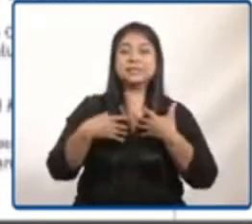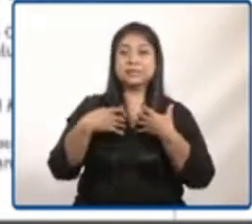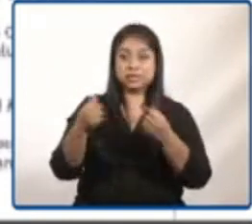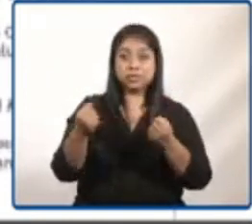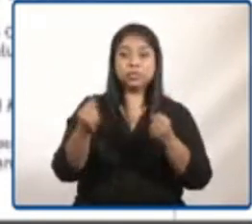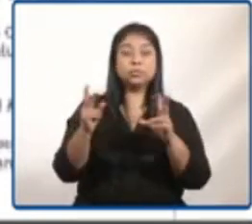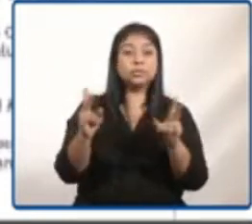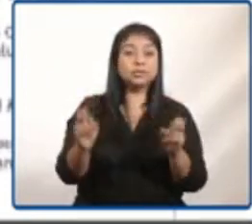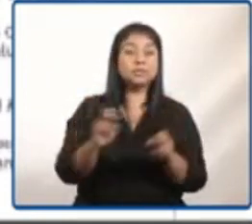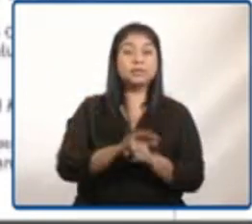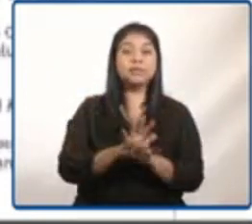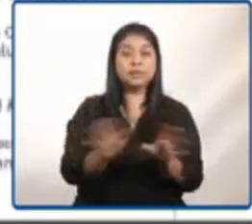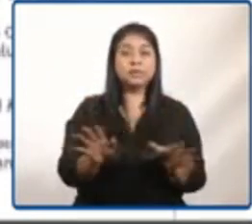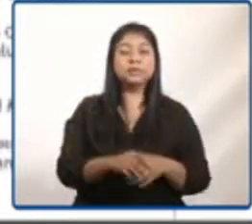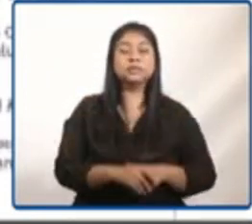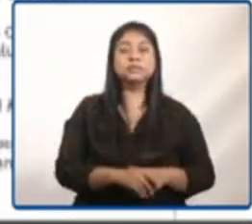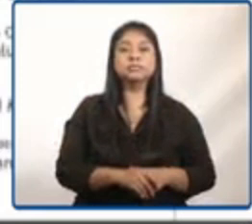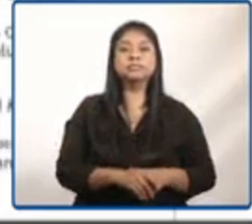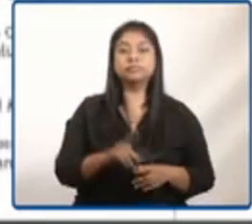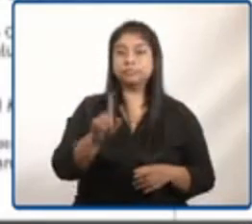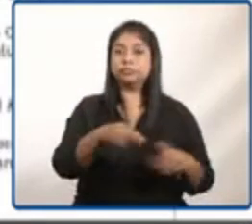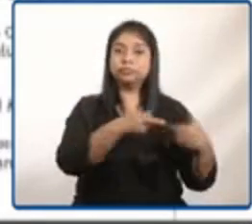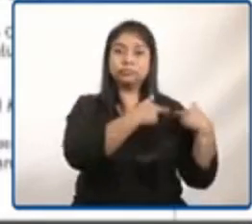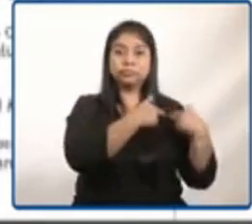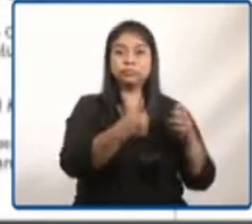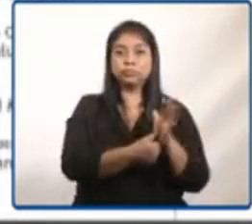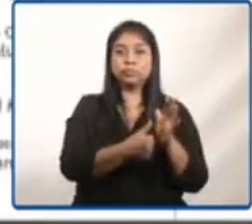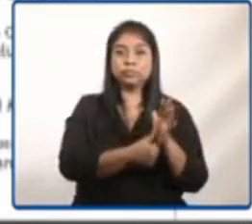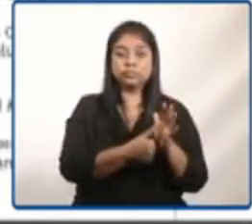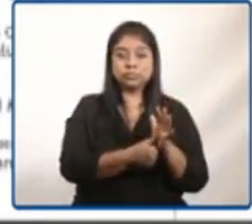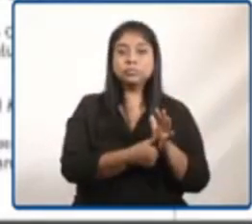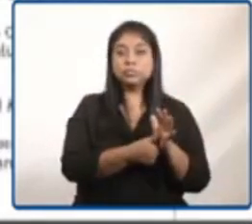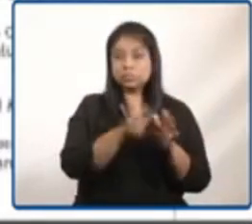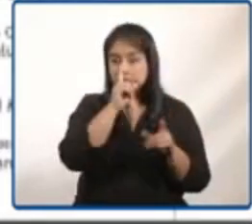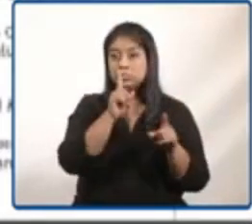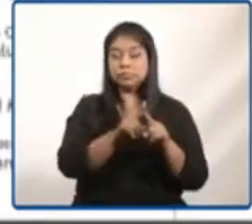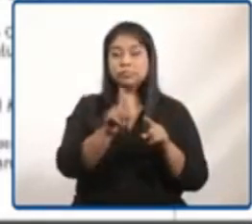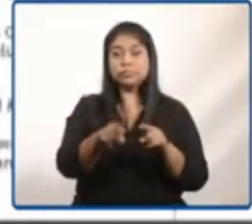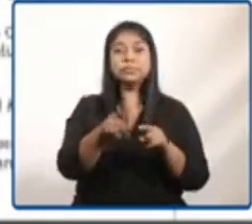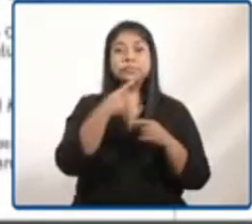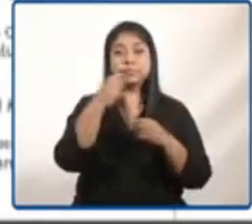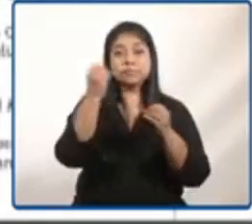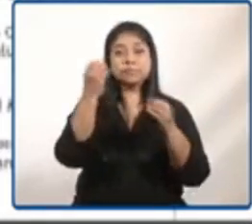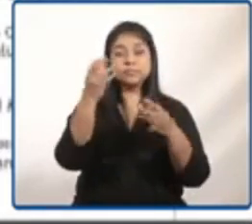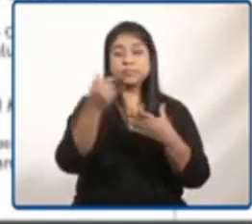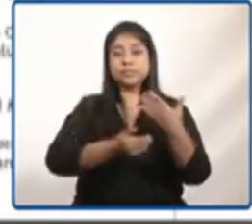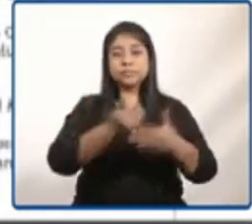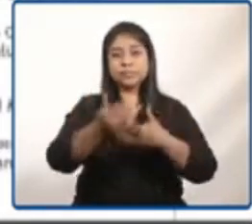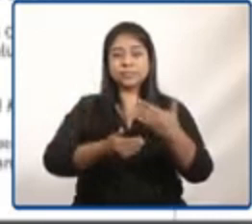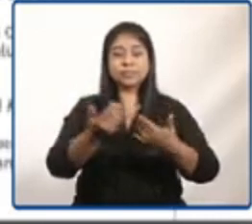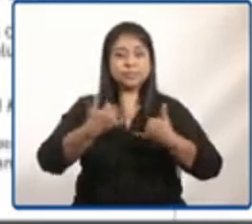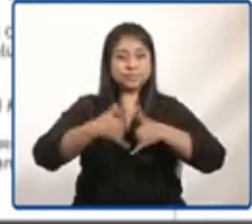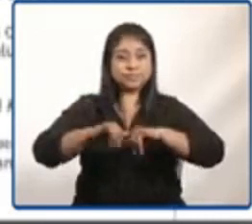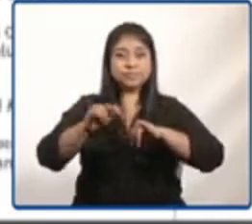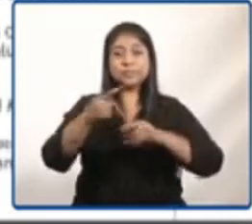el COVID-19. Y luego la responsabilidad municipal, que habla sobre esos procedimientos durante la